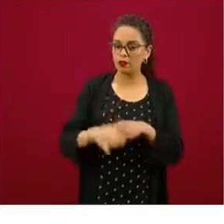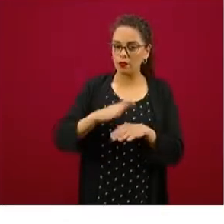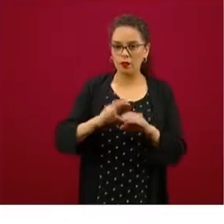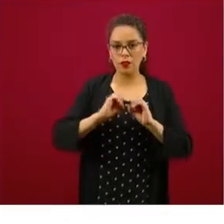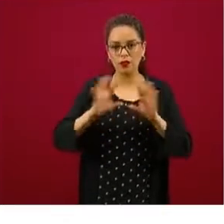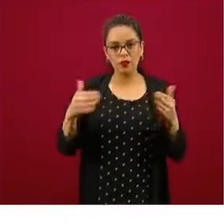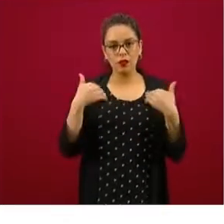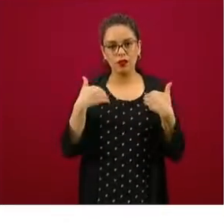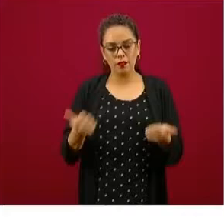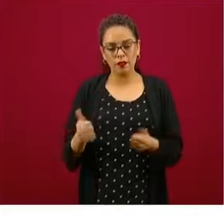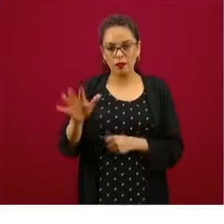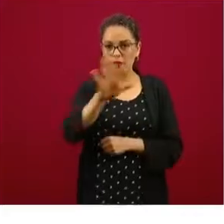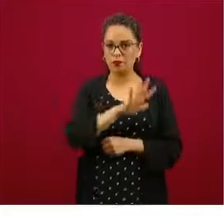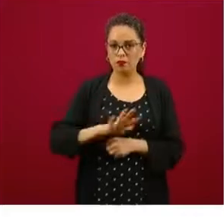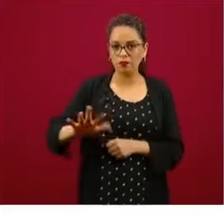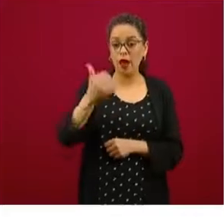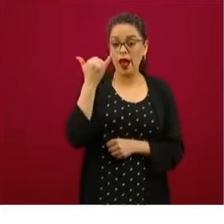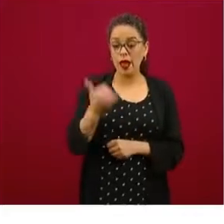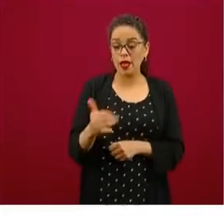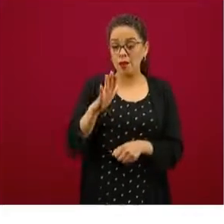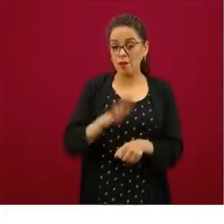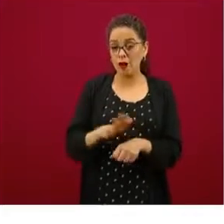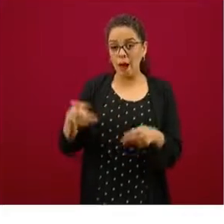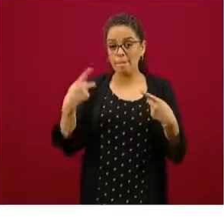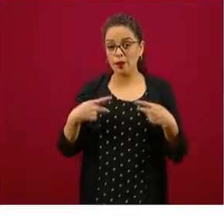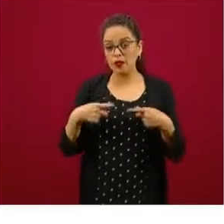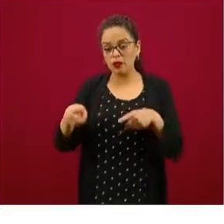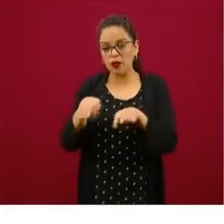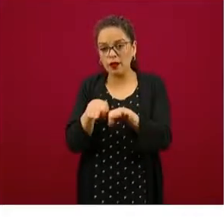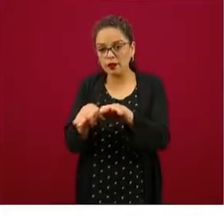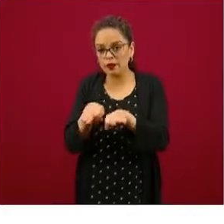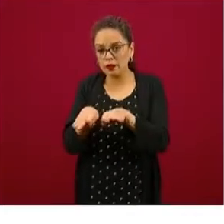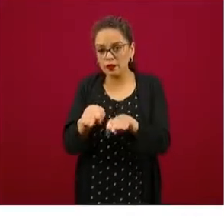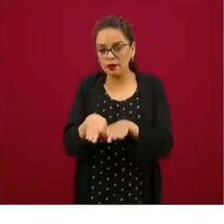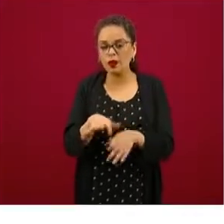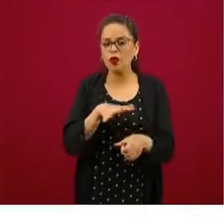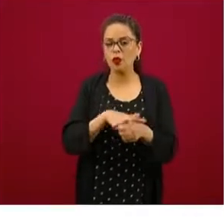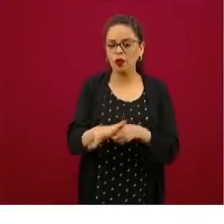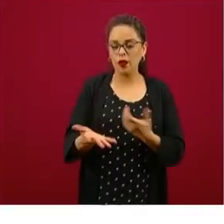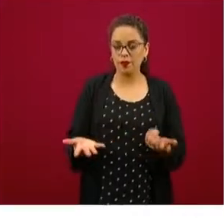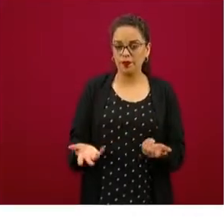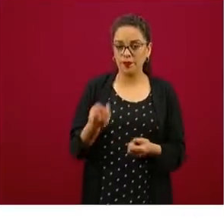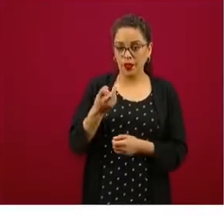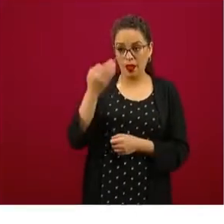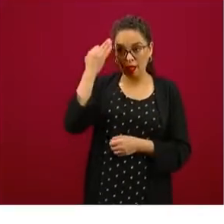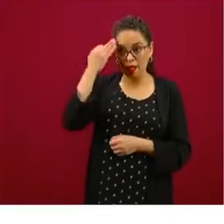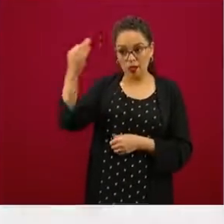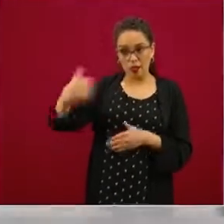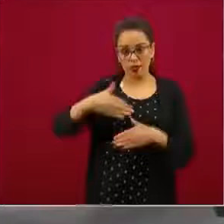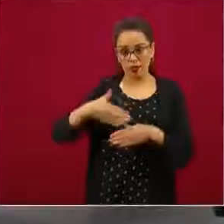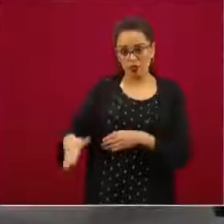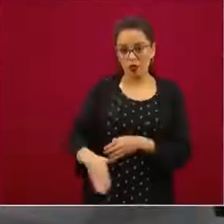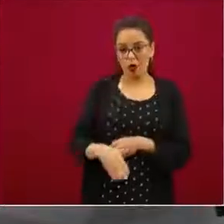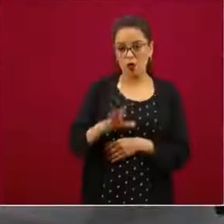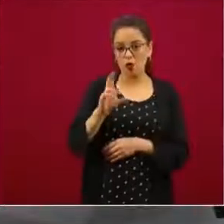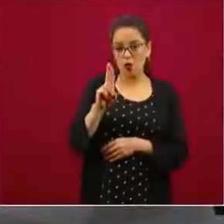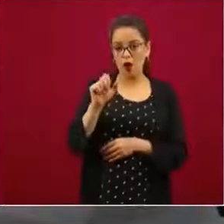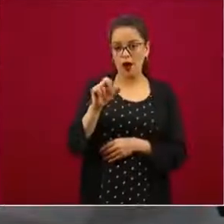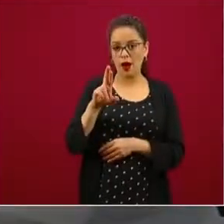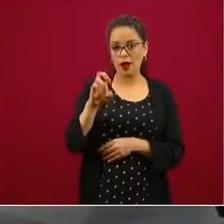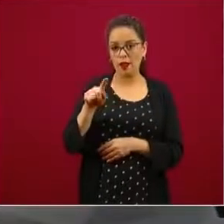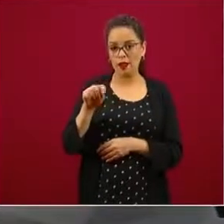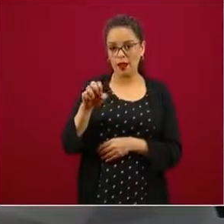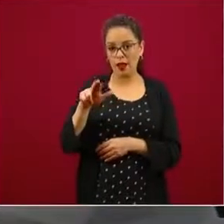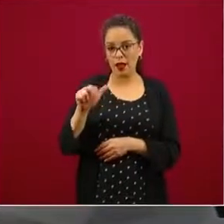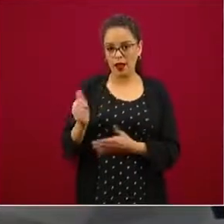y particularmente en este caso a los trabajadores, es que la cuarentena, si lo vemos como parte de